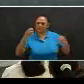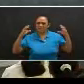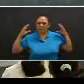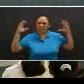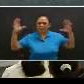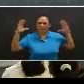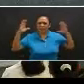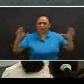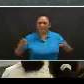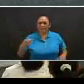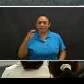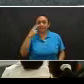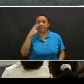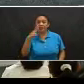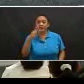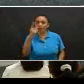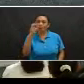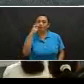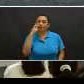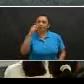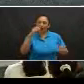un Padre amoroso.